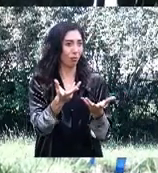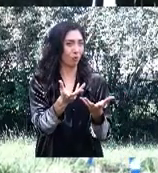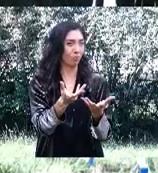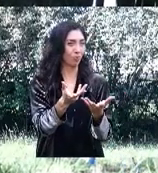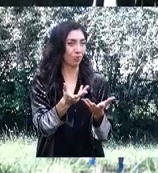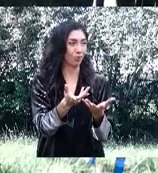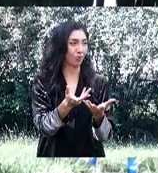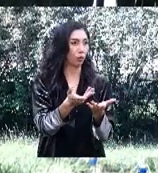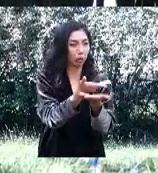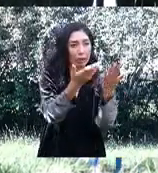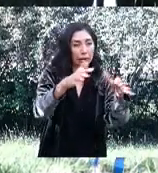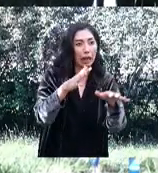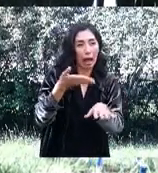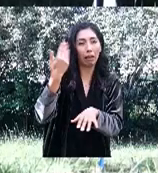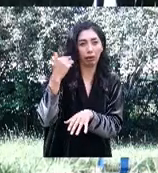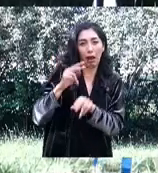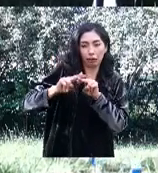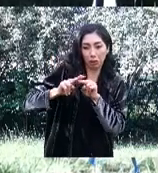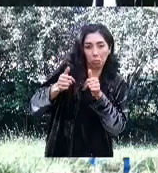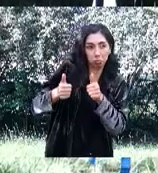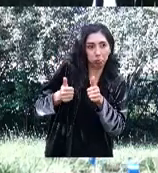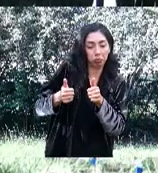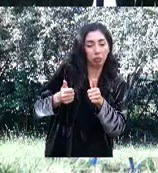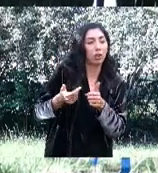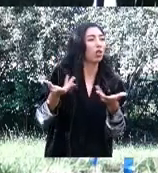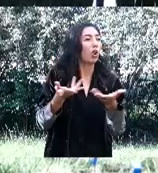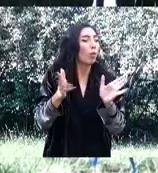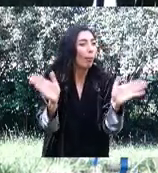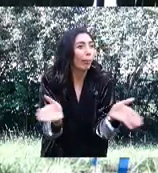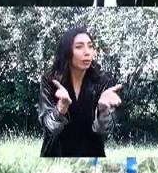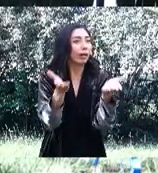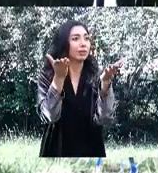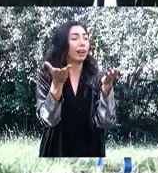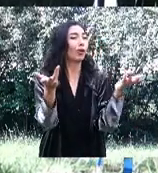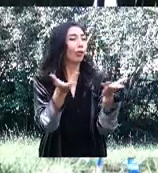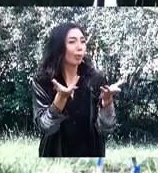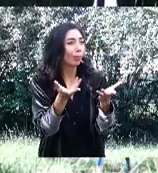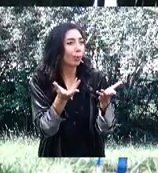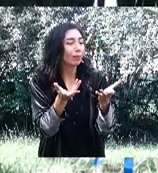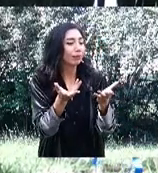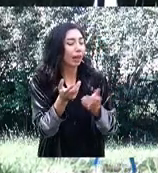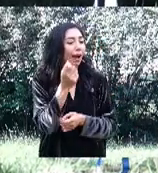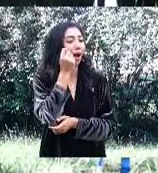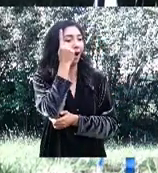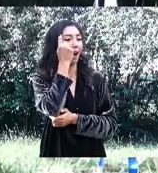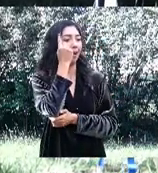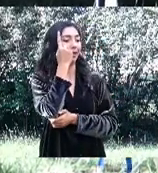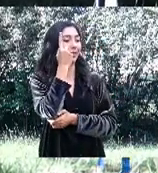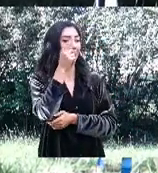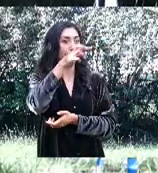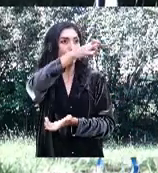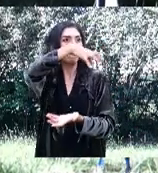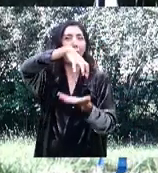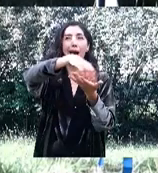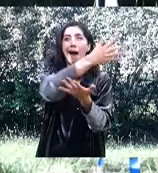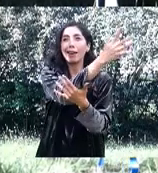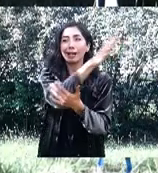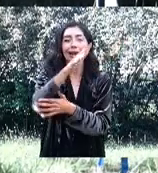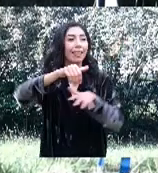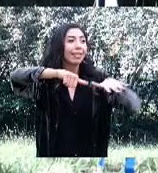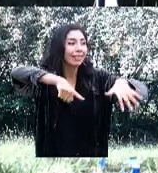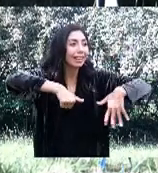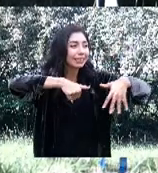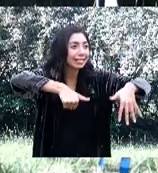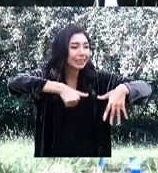venían desarrollando desde antes y se potenció activando justamente la comprensión de que somos un parque de 16 hectáreas